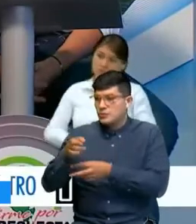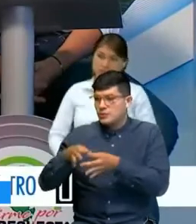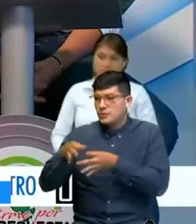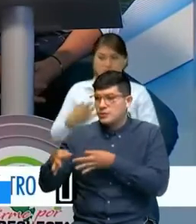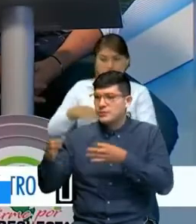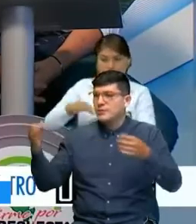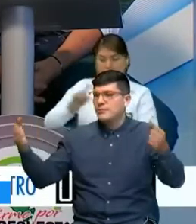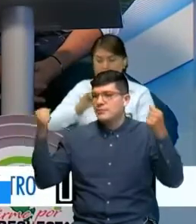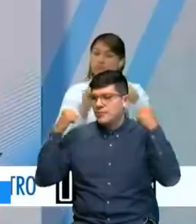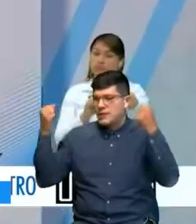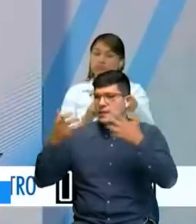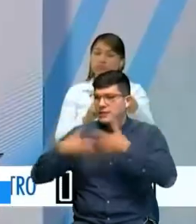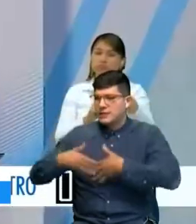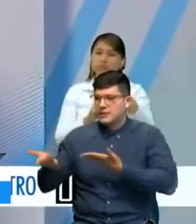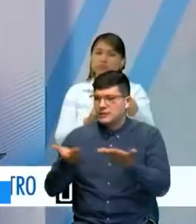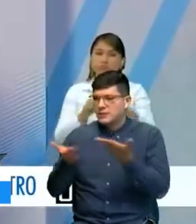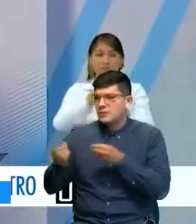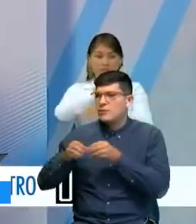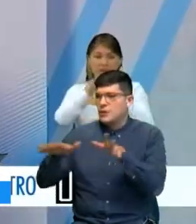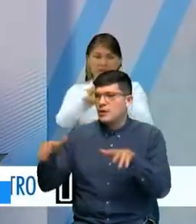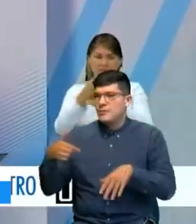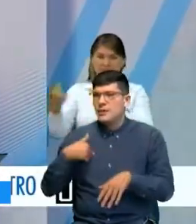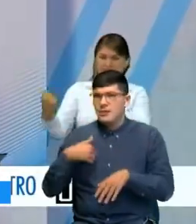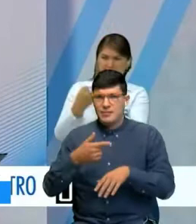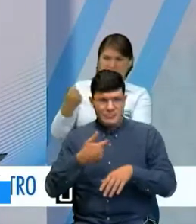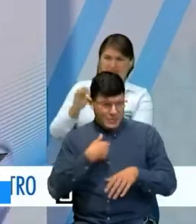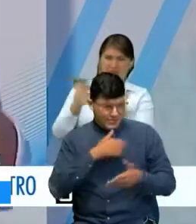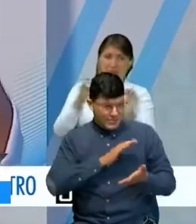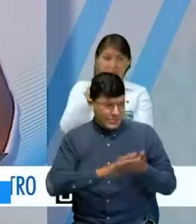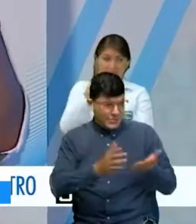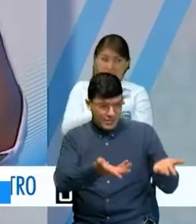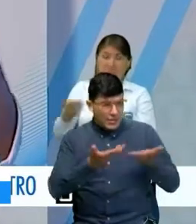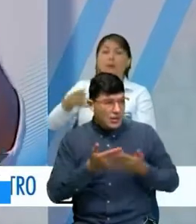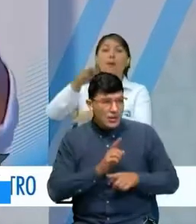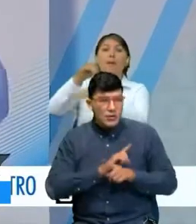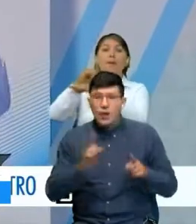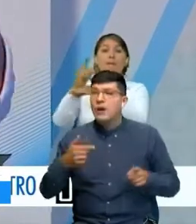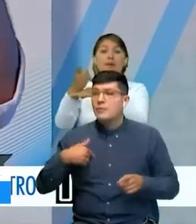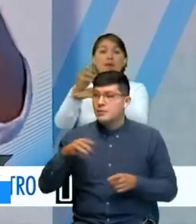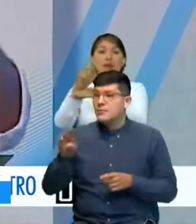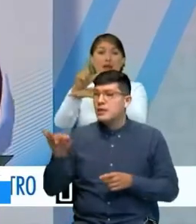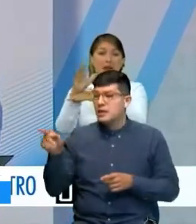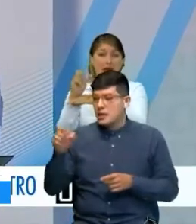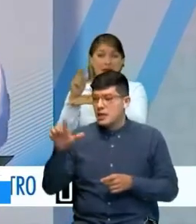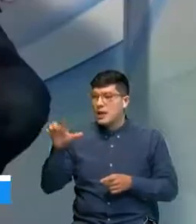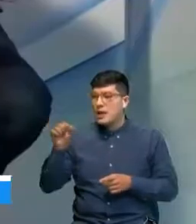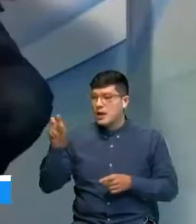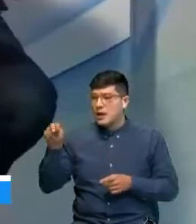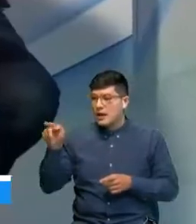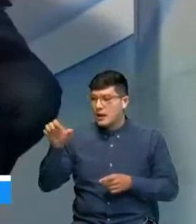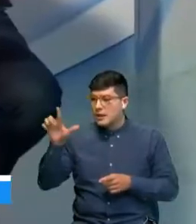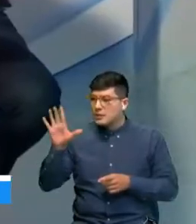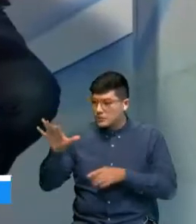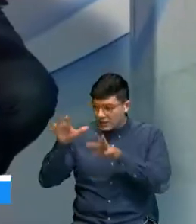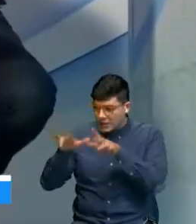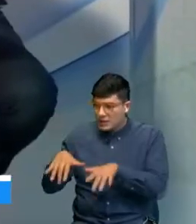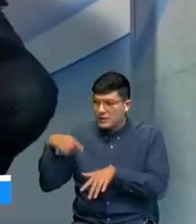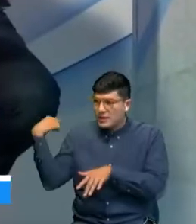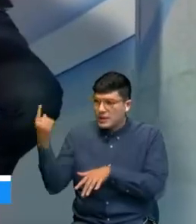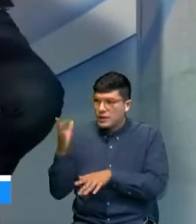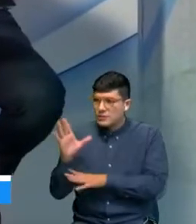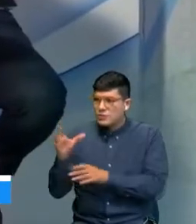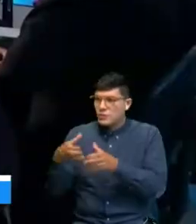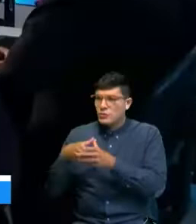eso no lo vamos a permitir otro pie cuestan los jaime durán a mí no me dio ningún aval si usted mira fue miguel ángel sánchez que ustedes saben que el secretario real del partido luego